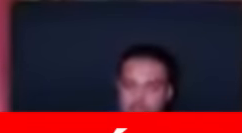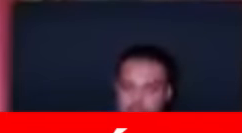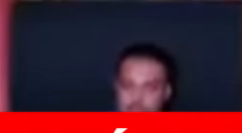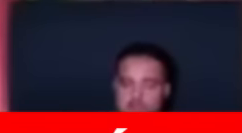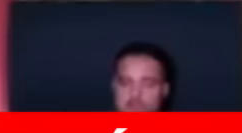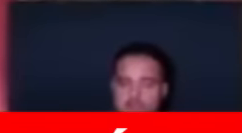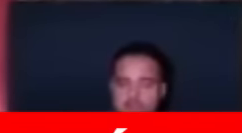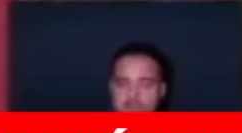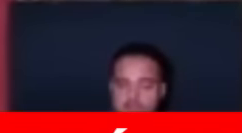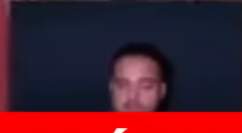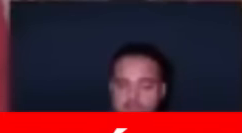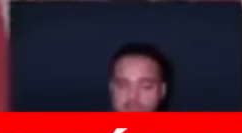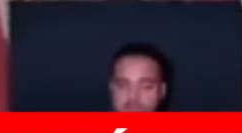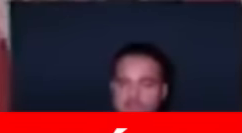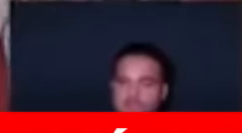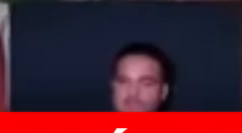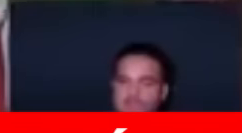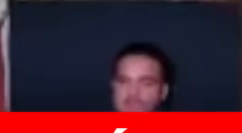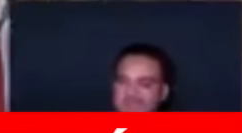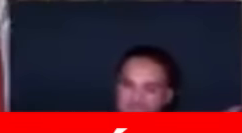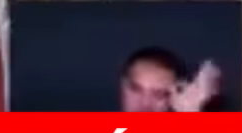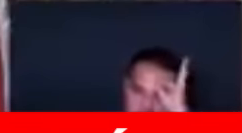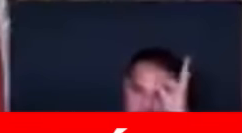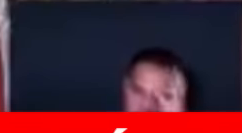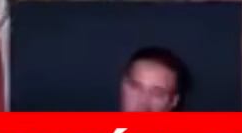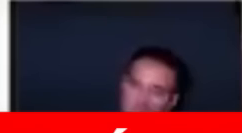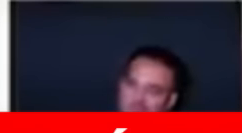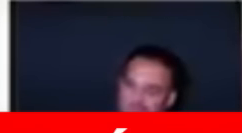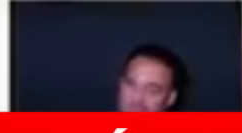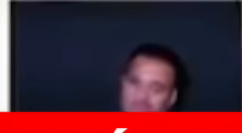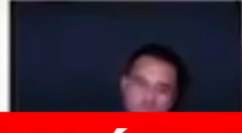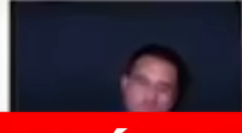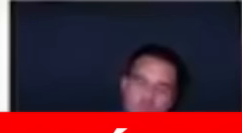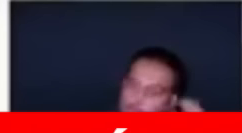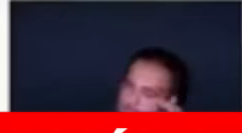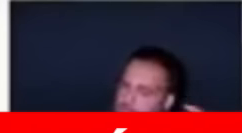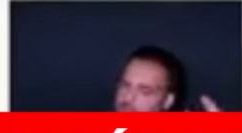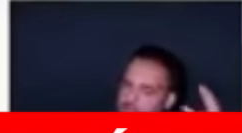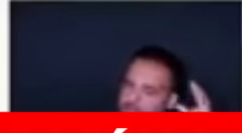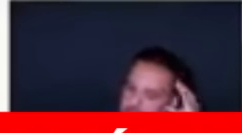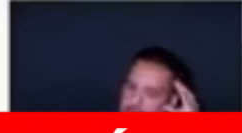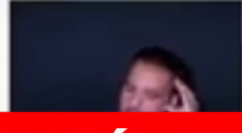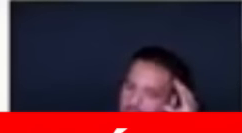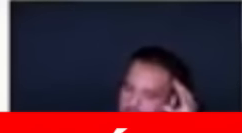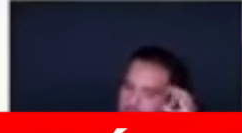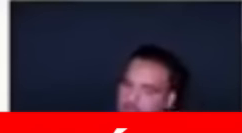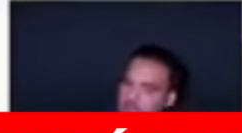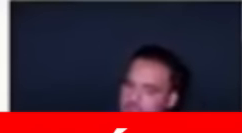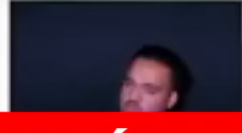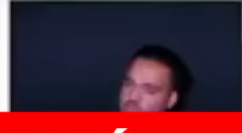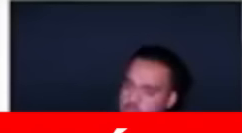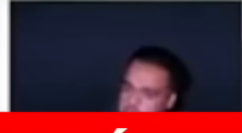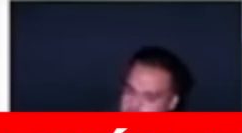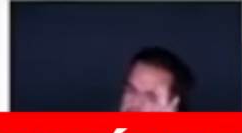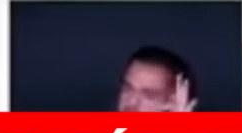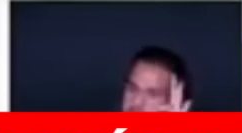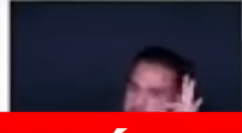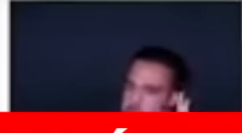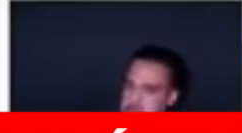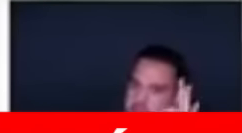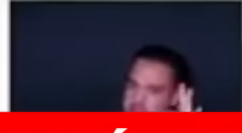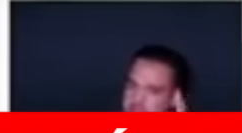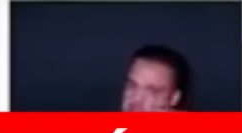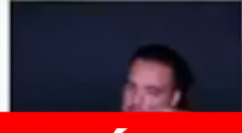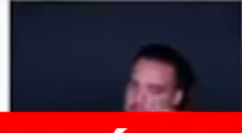es tan absurdo que tú, Maru, que has cumplido con tu deber, qué absurdo